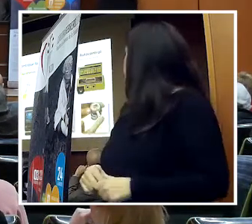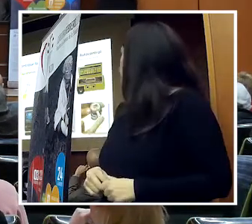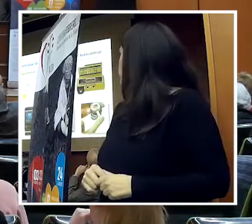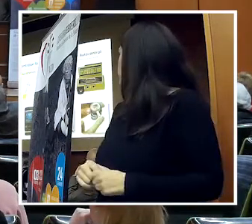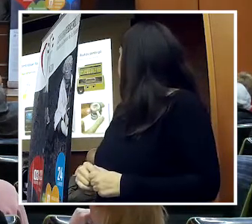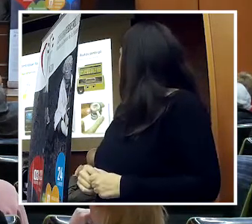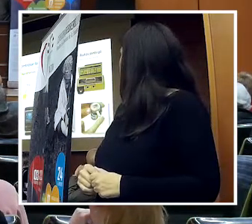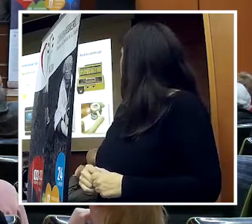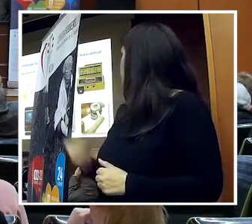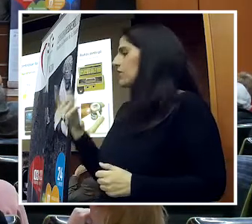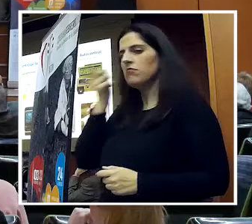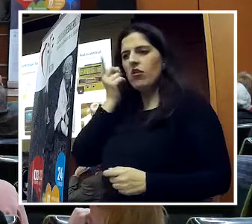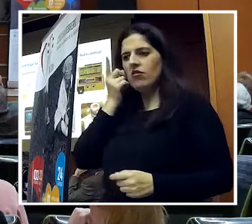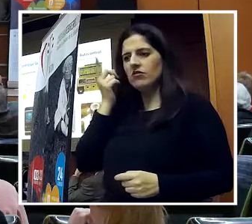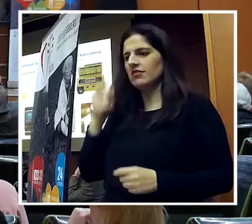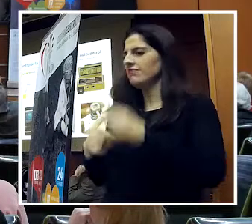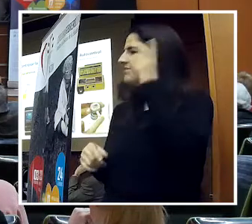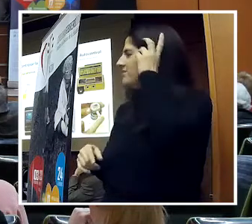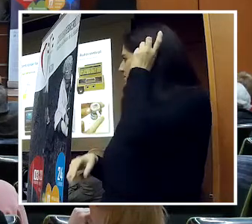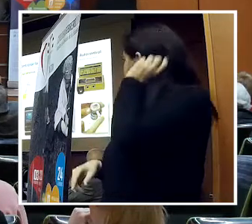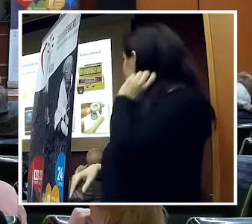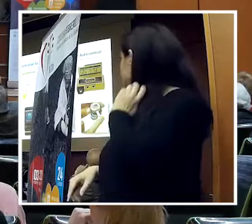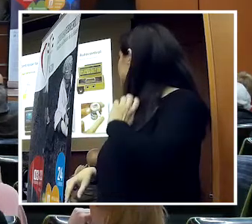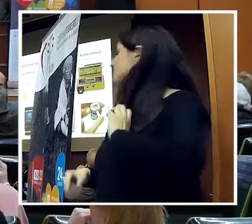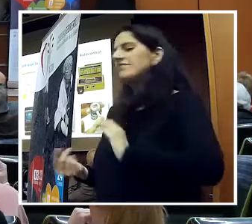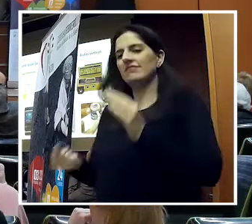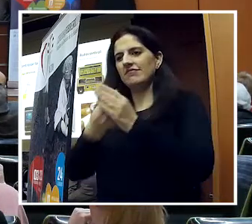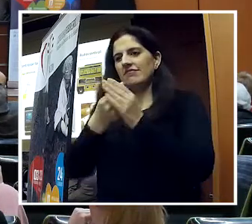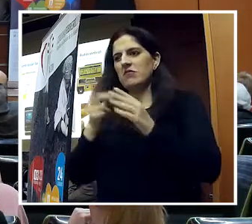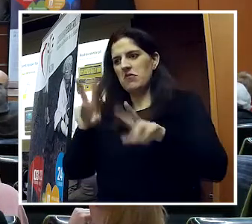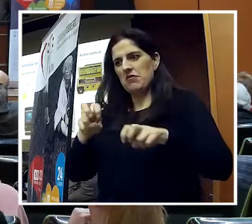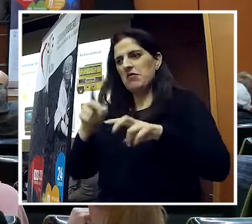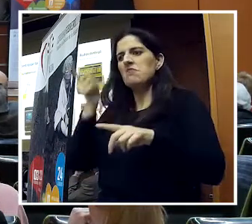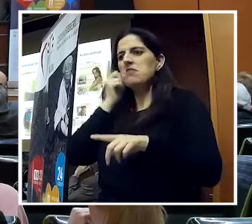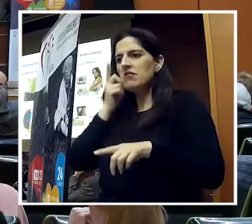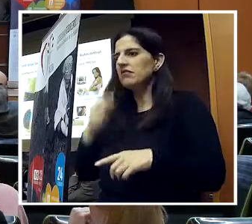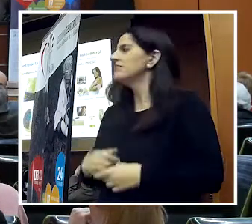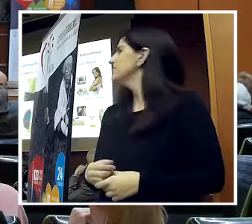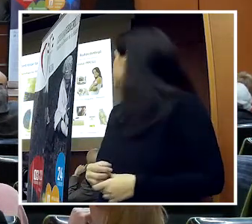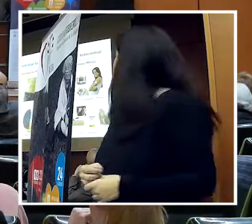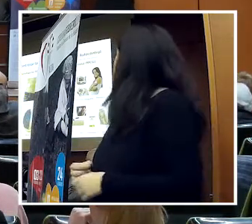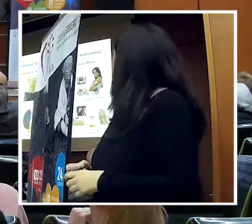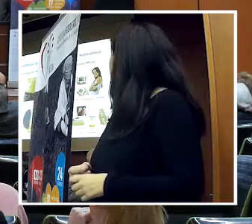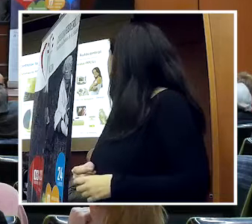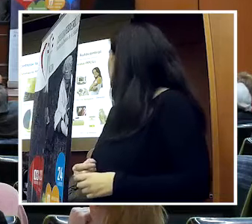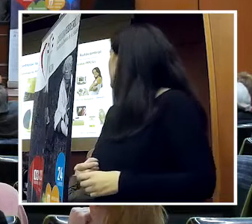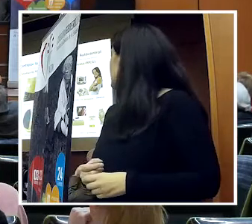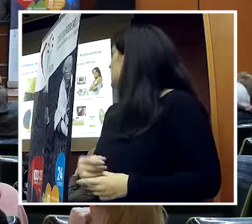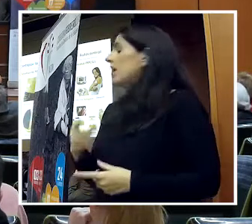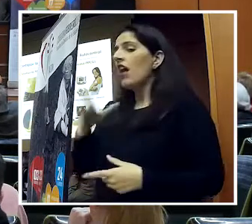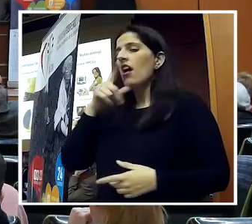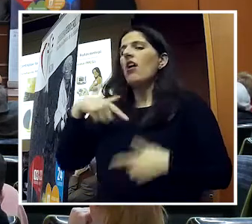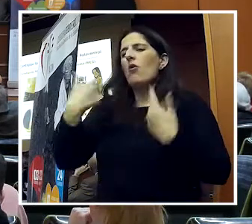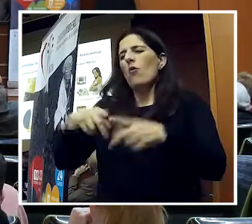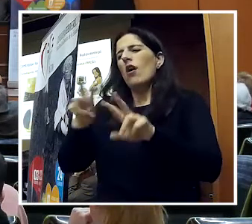avanzados, incorporados en los móviles o en los propios portadores de tira reactiva. Y lo que está mucho más